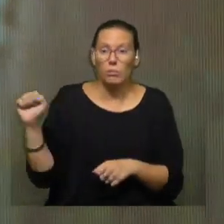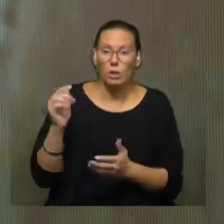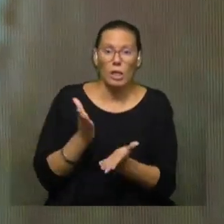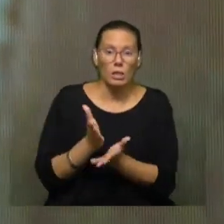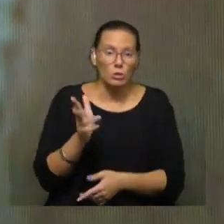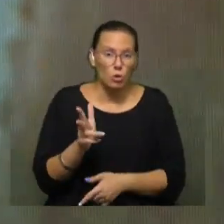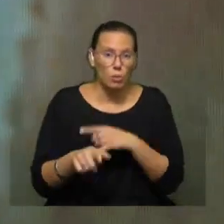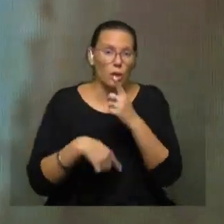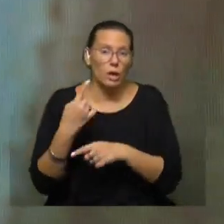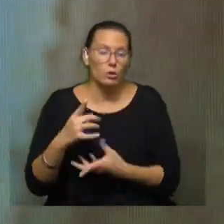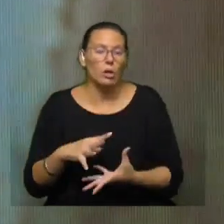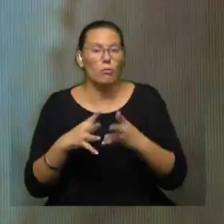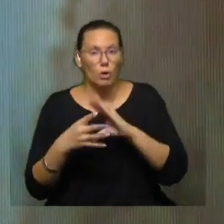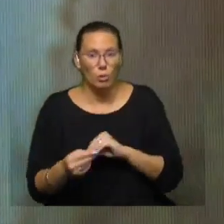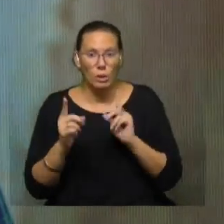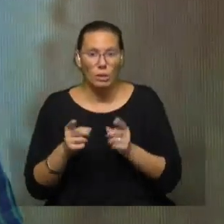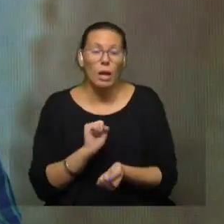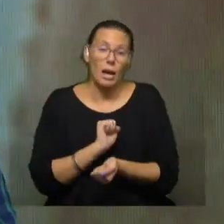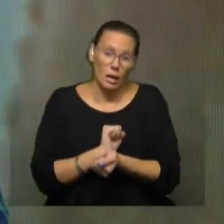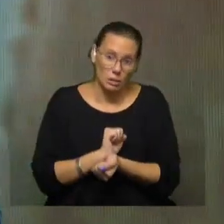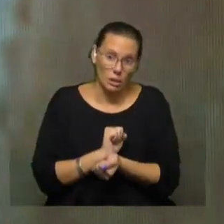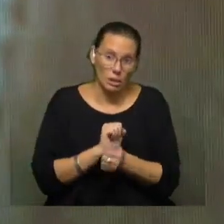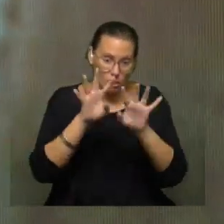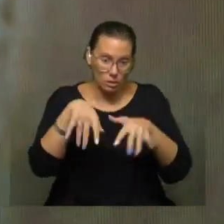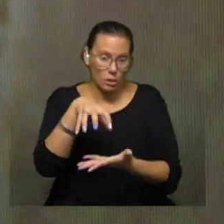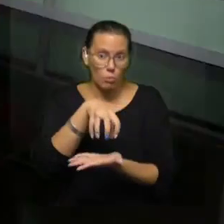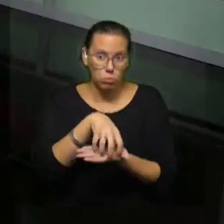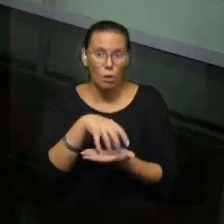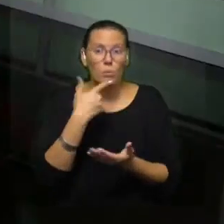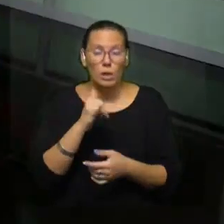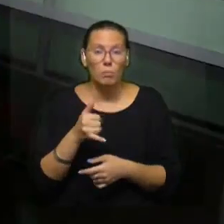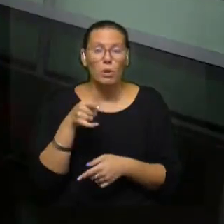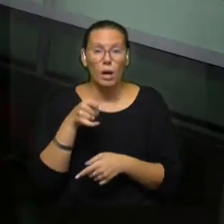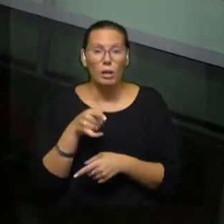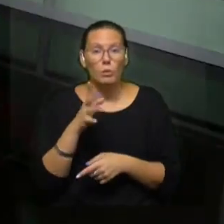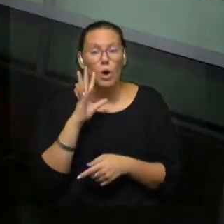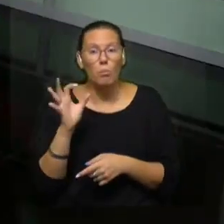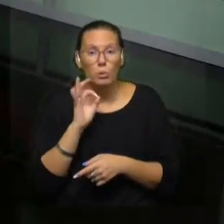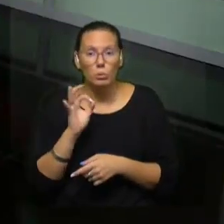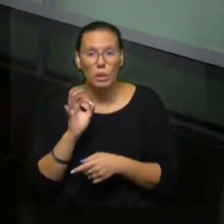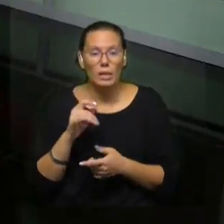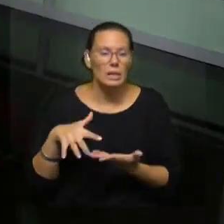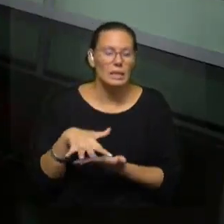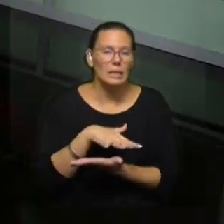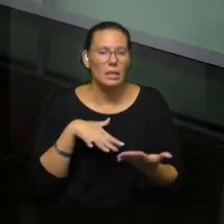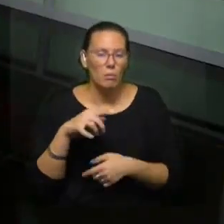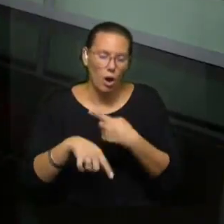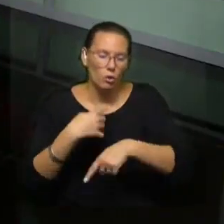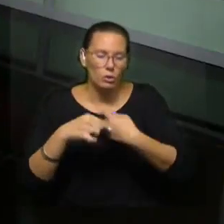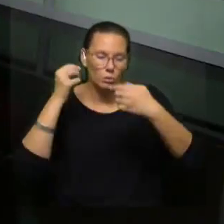planos de una manera muy potente, por ejemplo en las cárceles, bueno, ahí tendremos como una posibilidad de darle sentido a este asunto por mucho